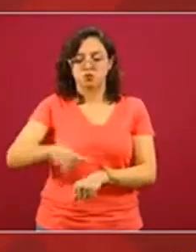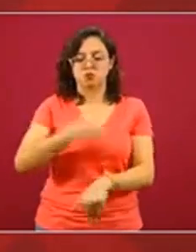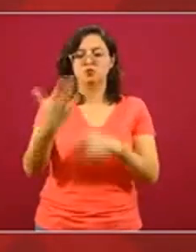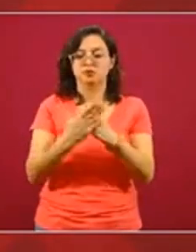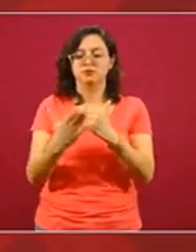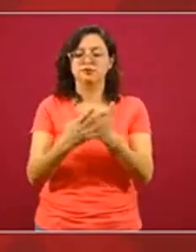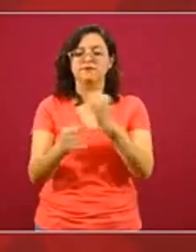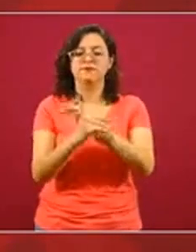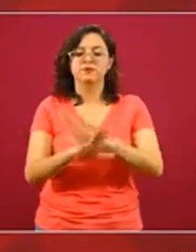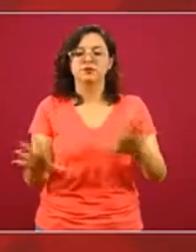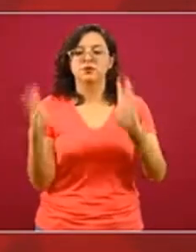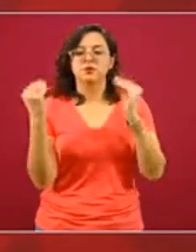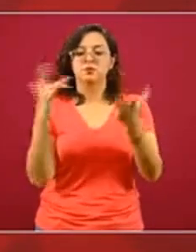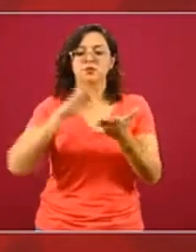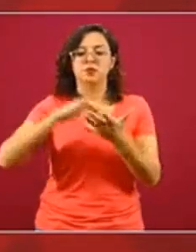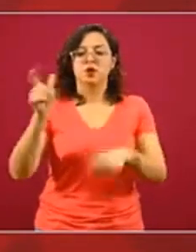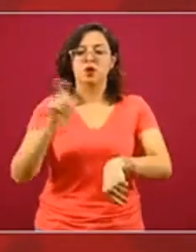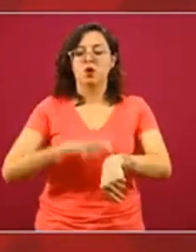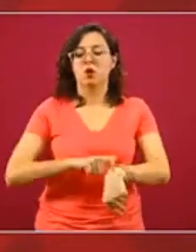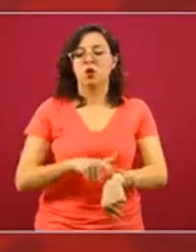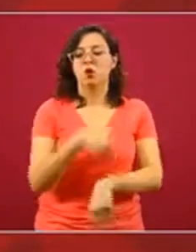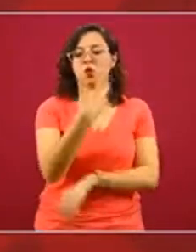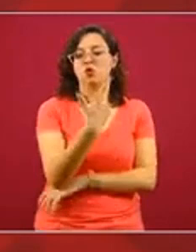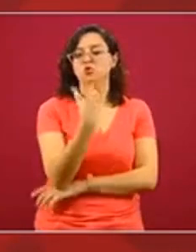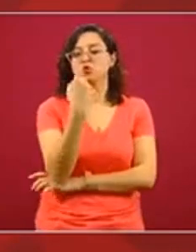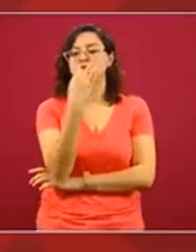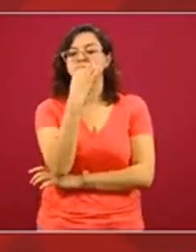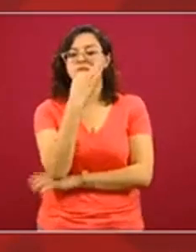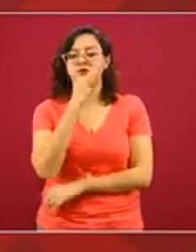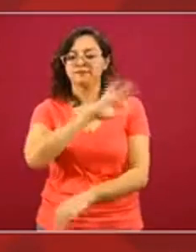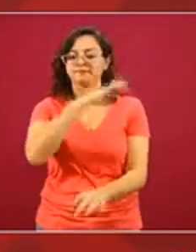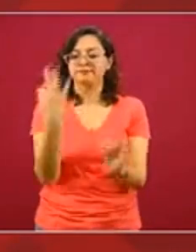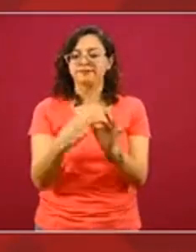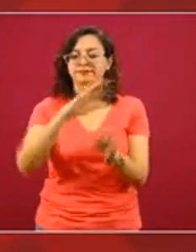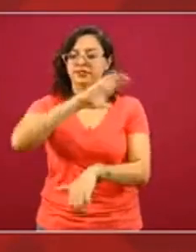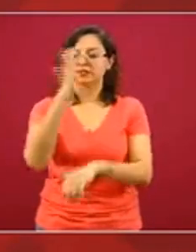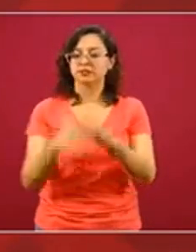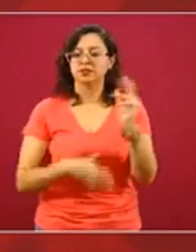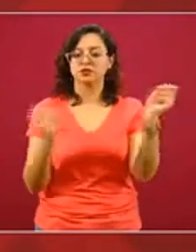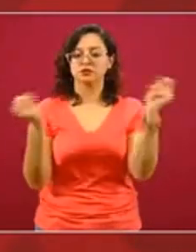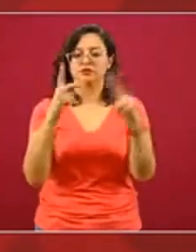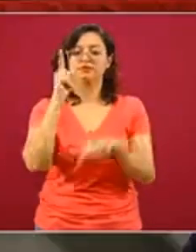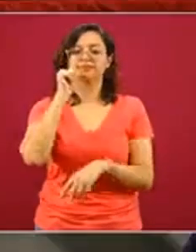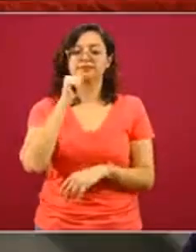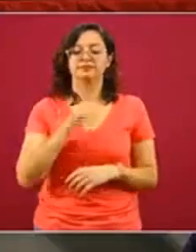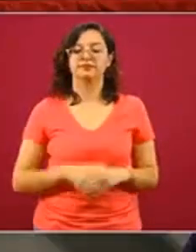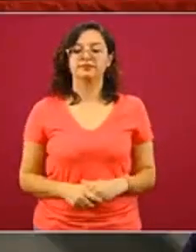Muchas gracias. Son las 20:01. Aquí terminamos. Nos vemos mañana.